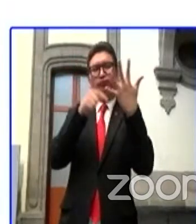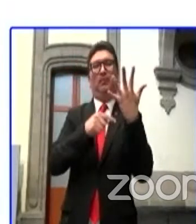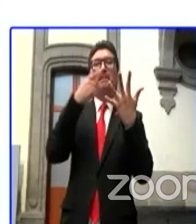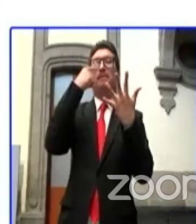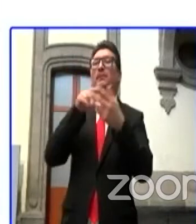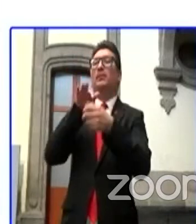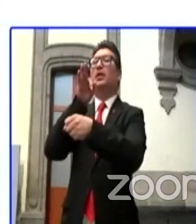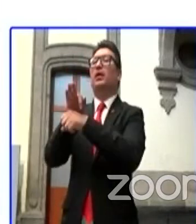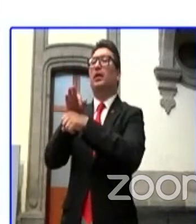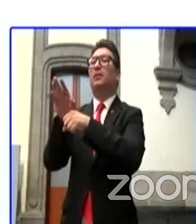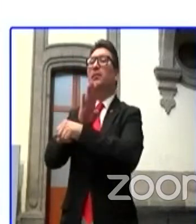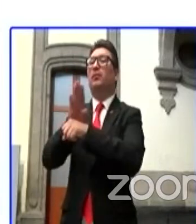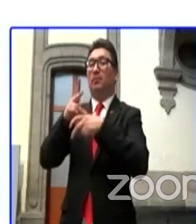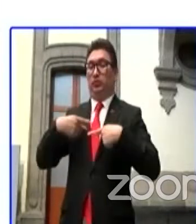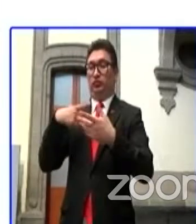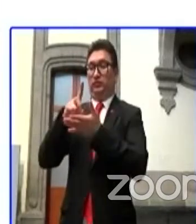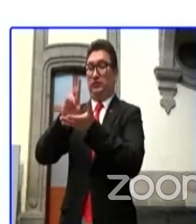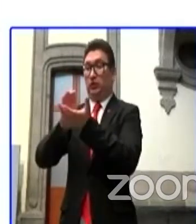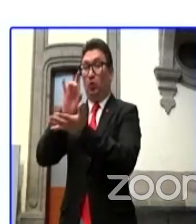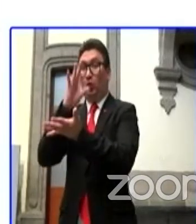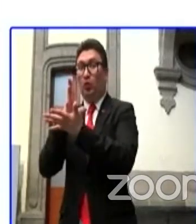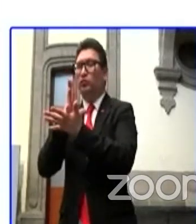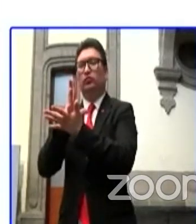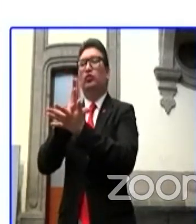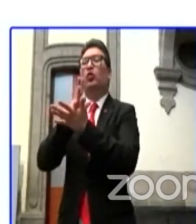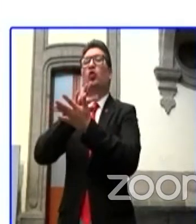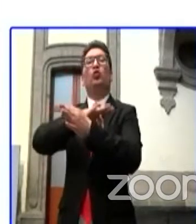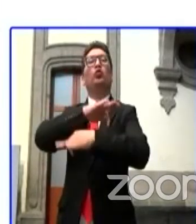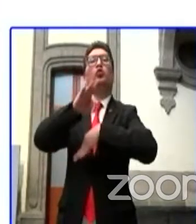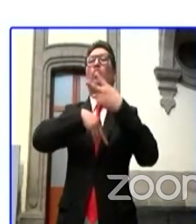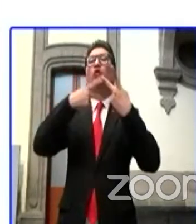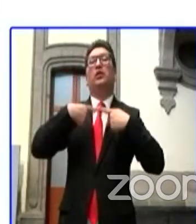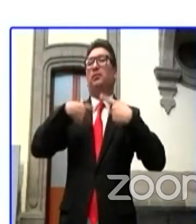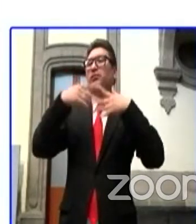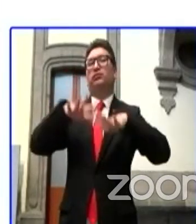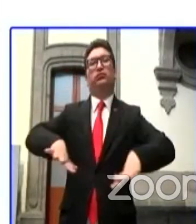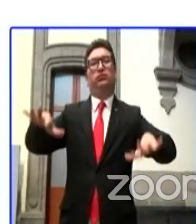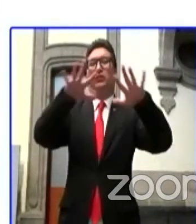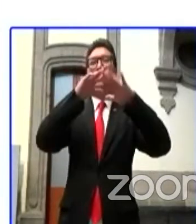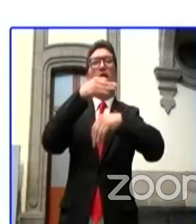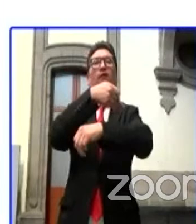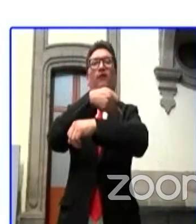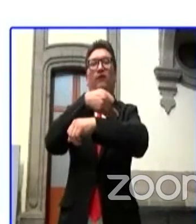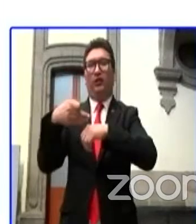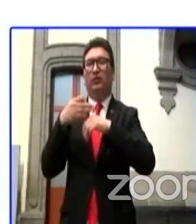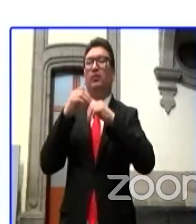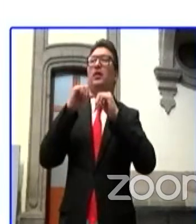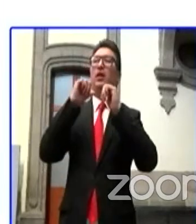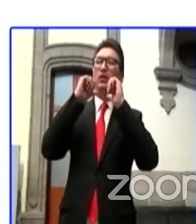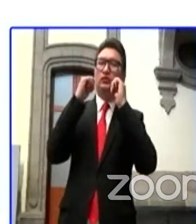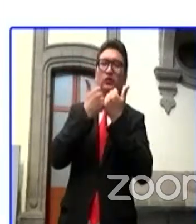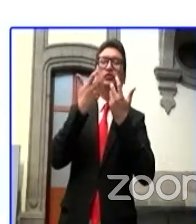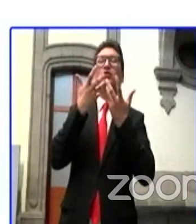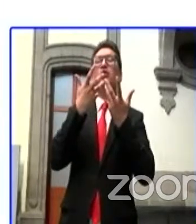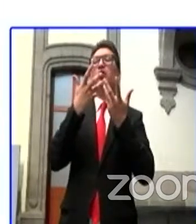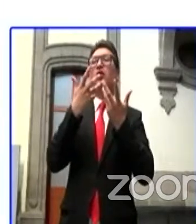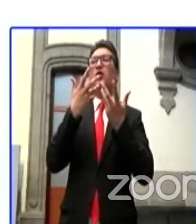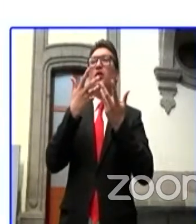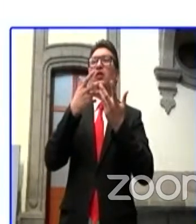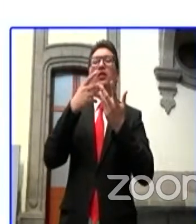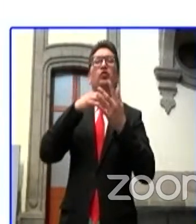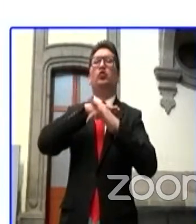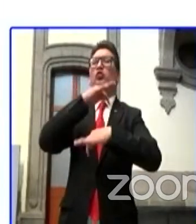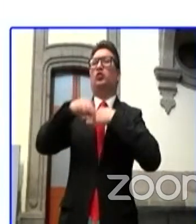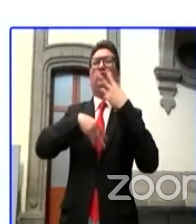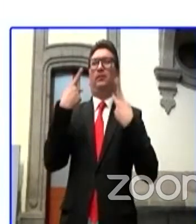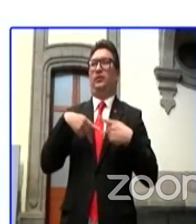discapacidad, sino para la comunidad en general. Pensemos en las familias, en las organizaciones, en aquellas personas que se